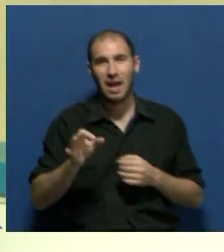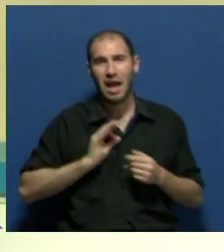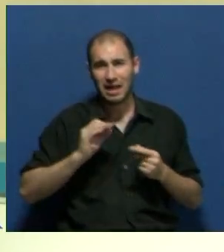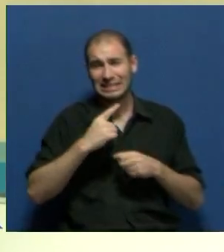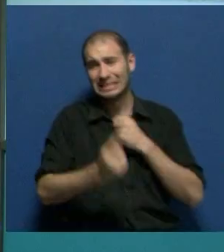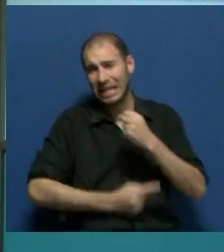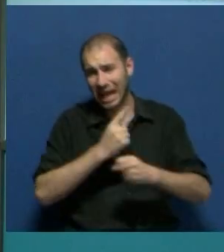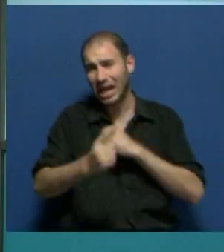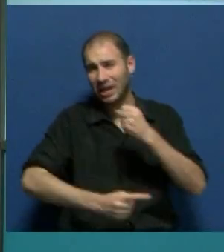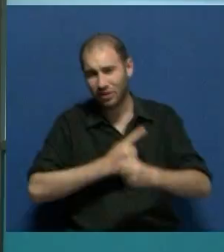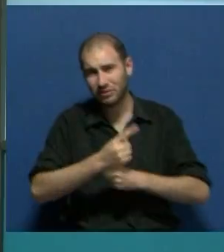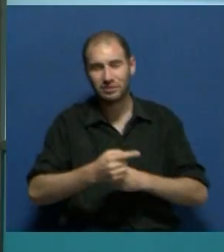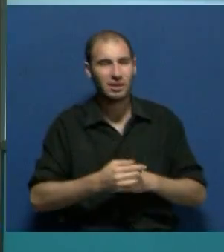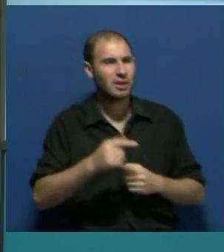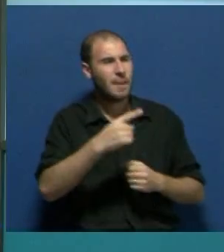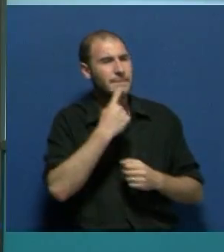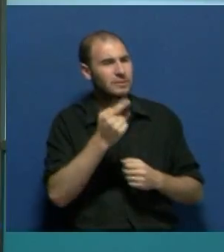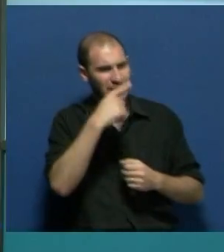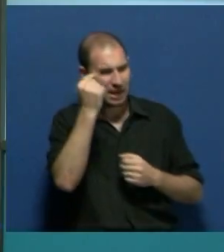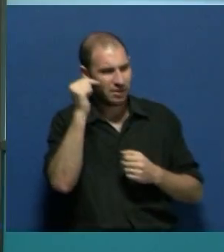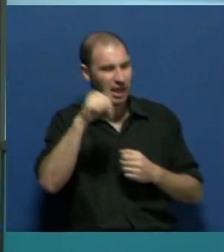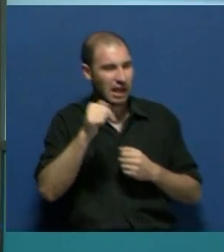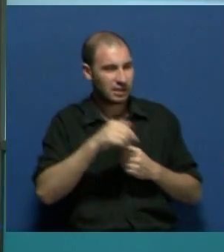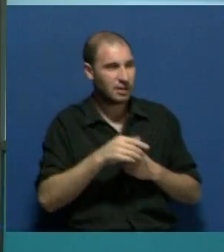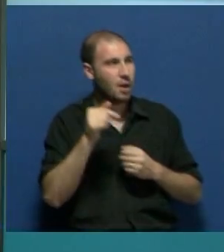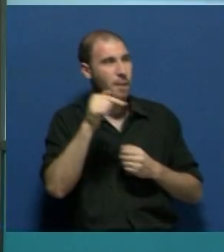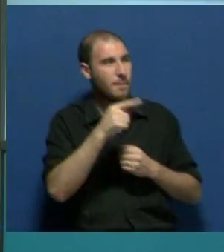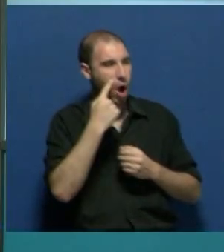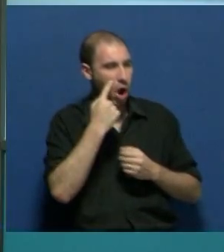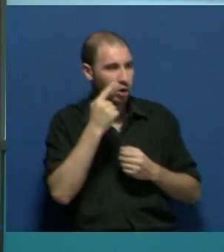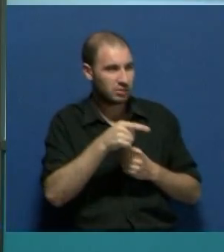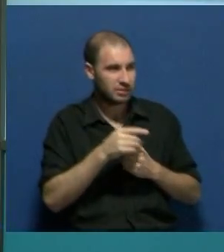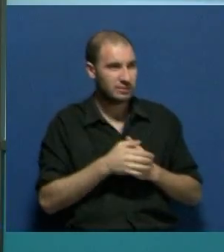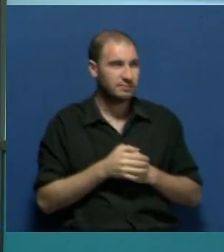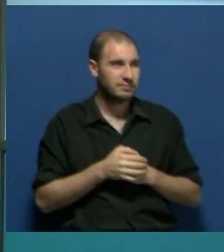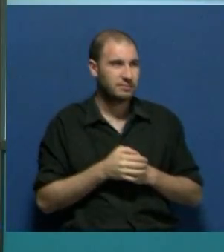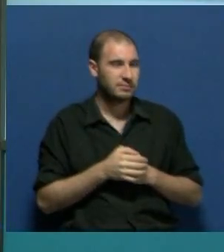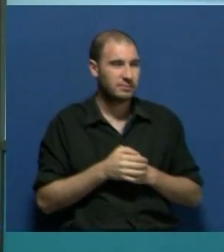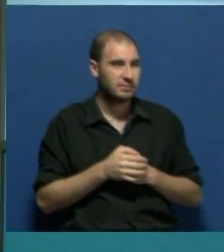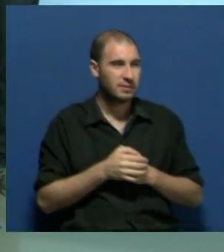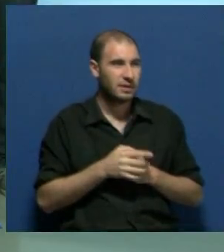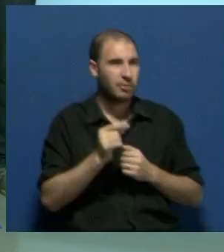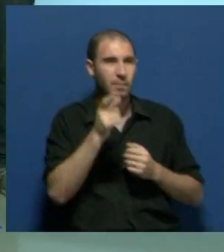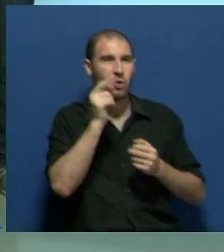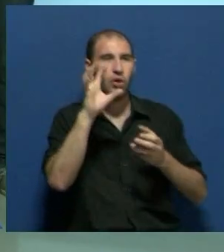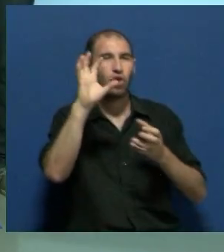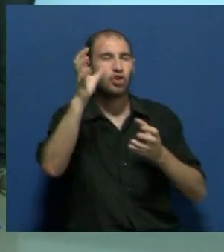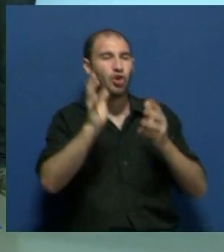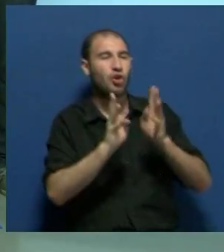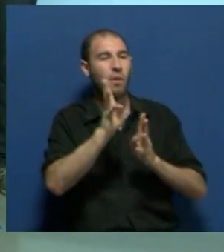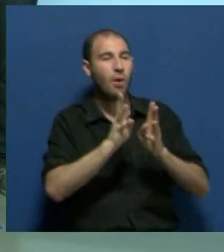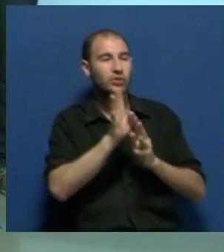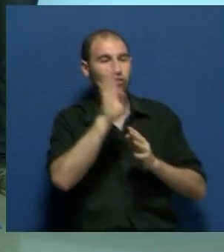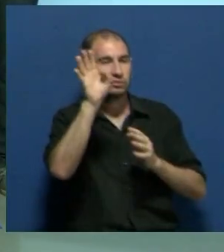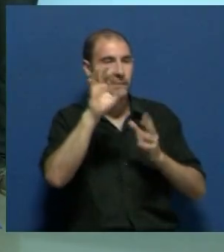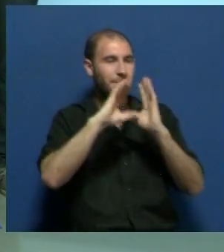siglos. Me quedo un poco con la pregunta de Gerardo. Actualmente, según tu conocimiento, ¿hay alguna sonda o un robot en